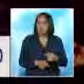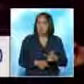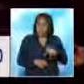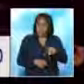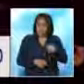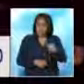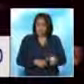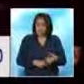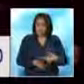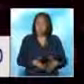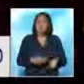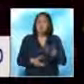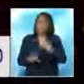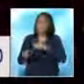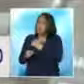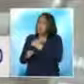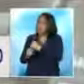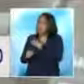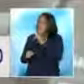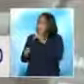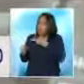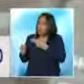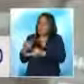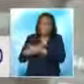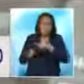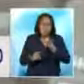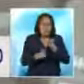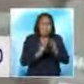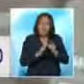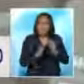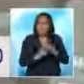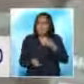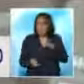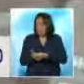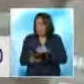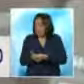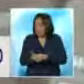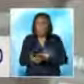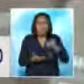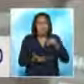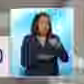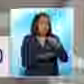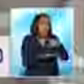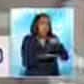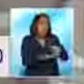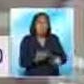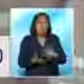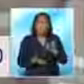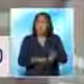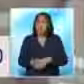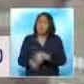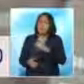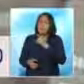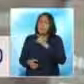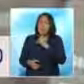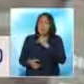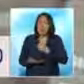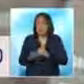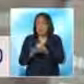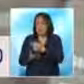luego de trabajar en una pollería. Con su sueldo pagaba sus estudios y ahorraba para ayudar a su papá, que padece una enfermedad